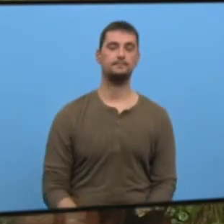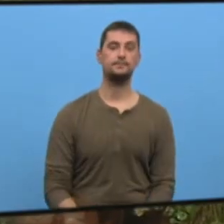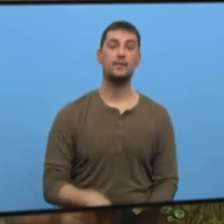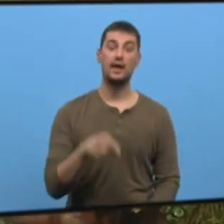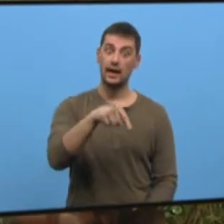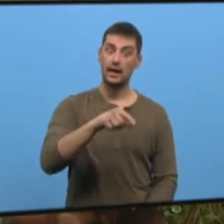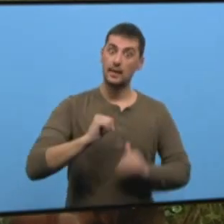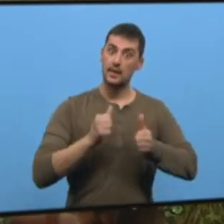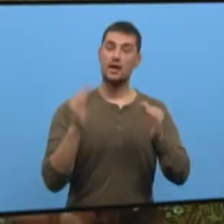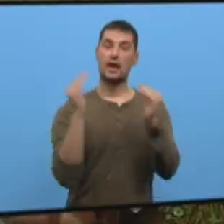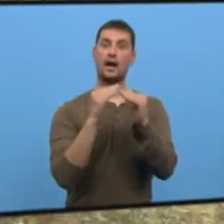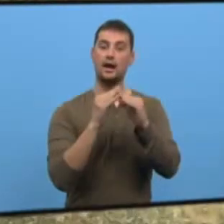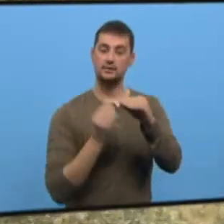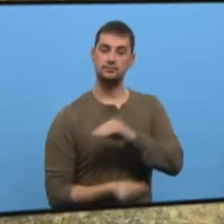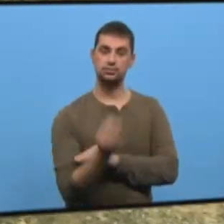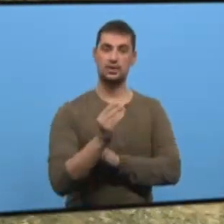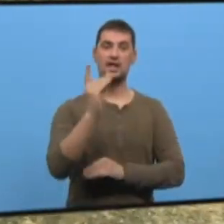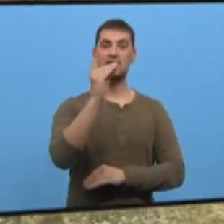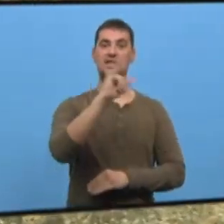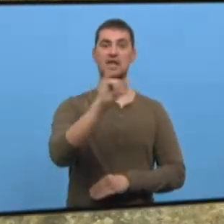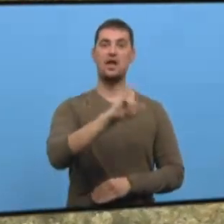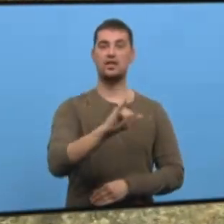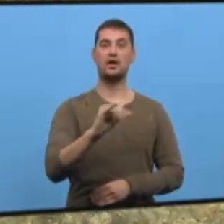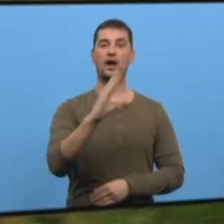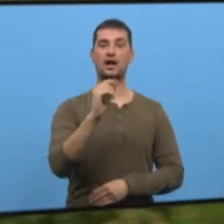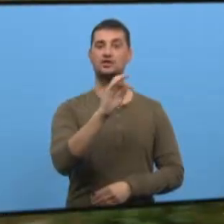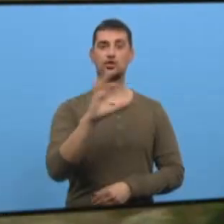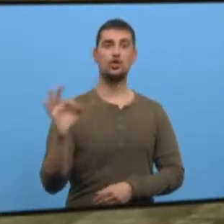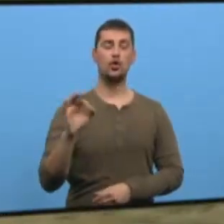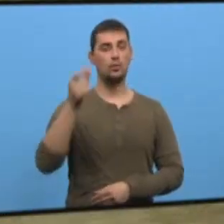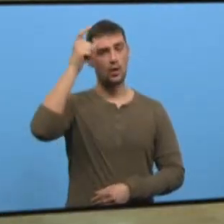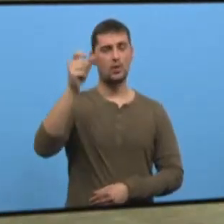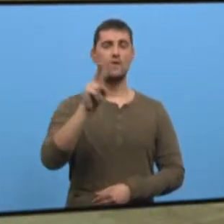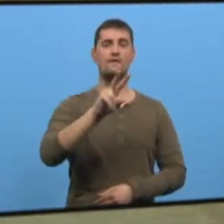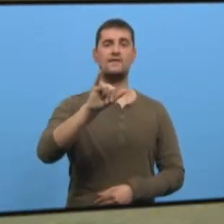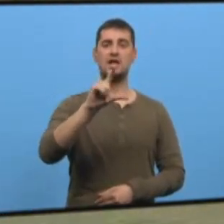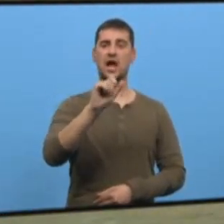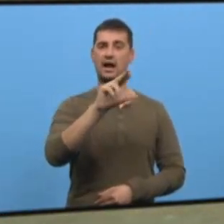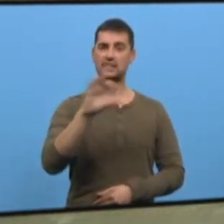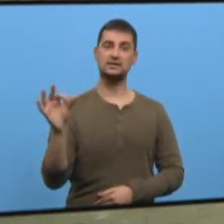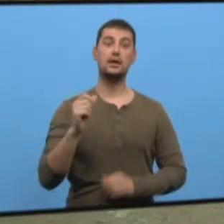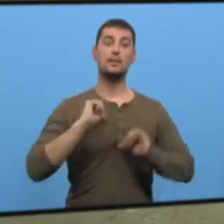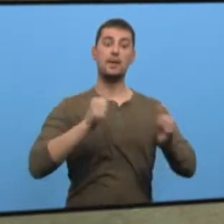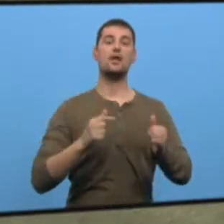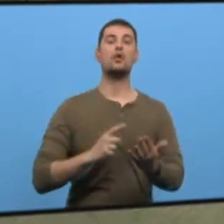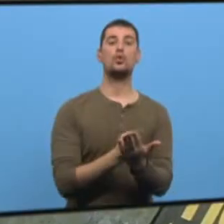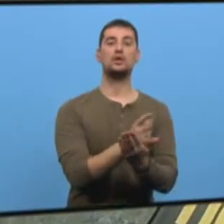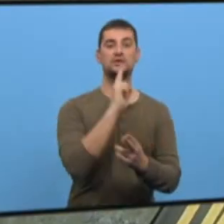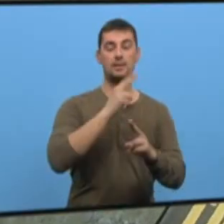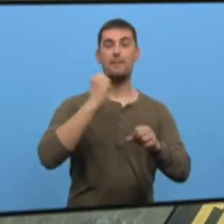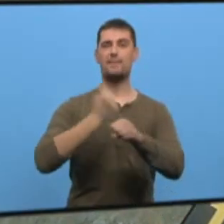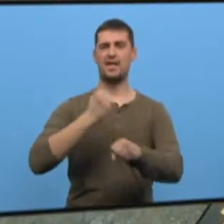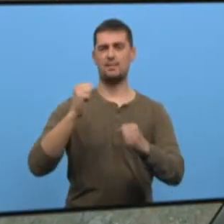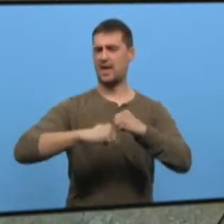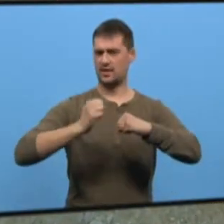desde aquí a casa natal de Díaz Castro situada parroquia guiense dos vilares partir ruta pedra